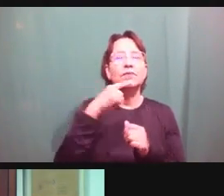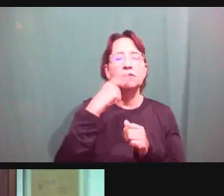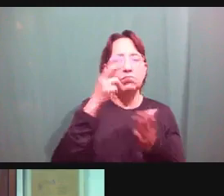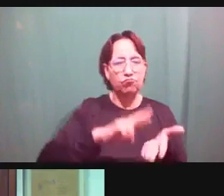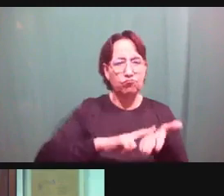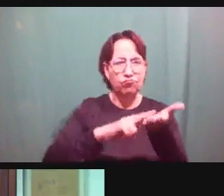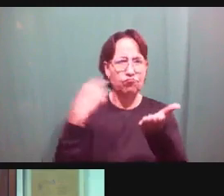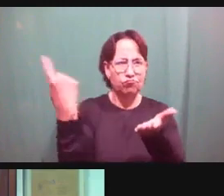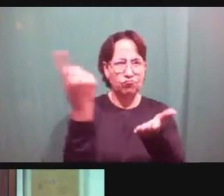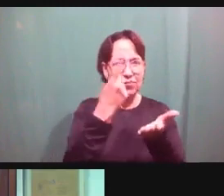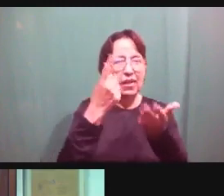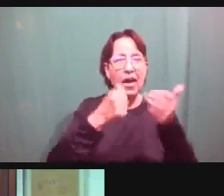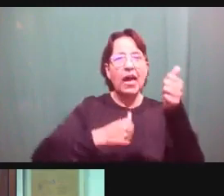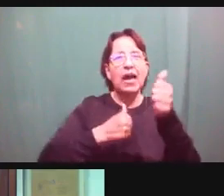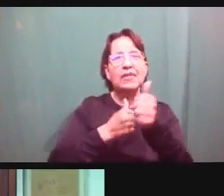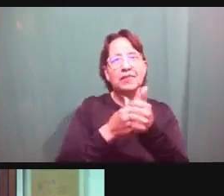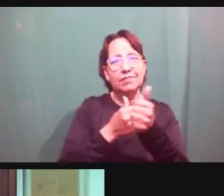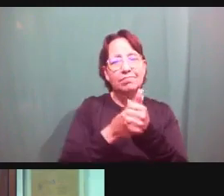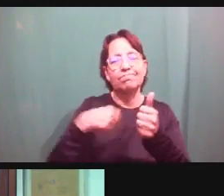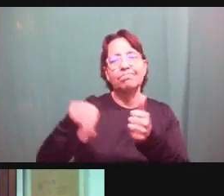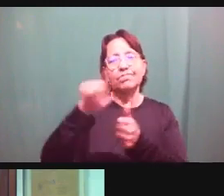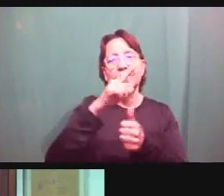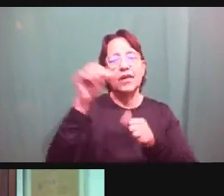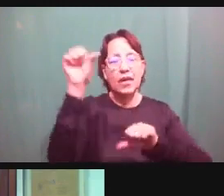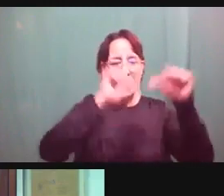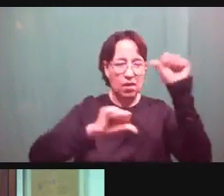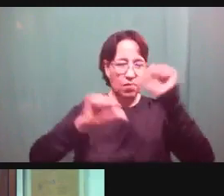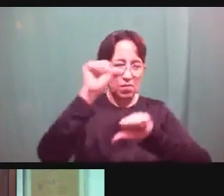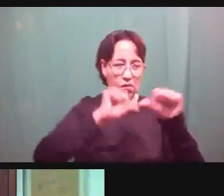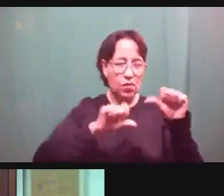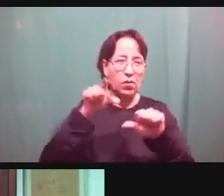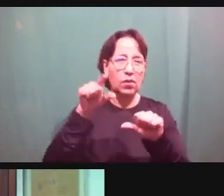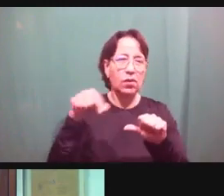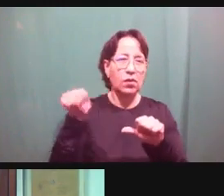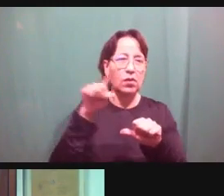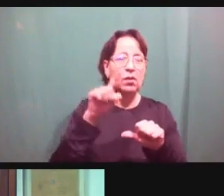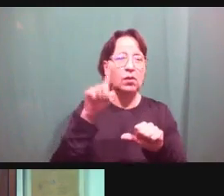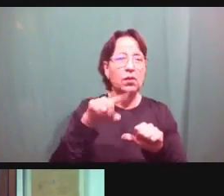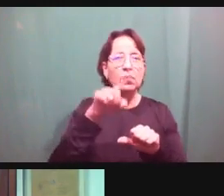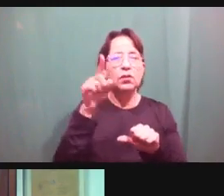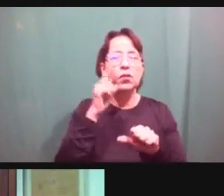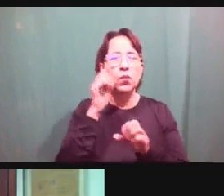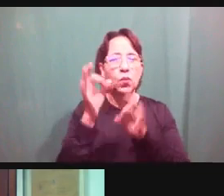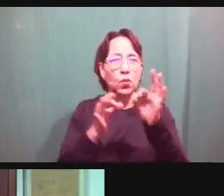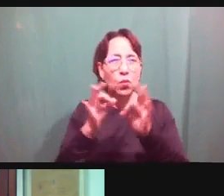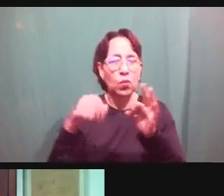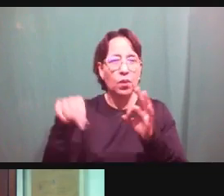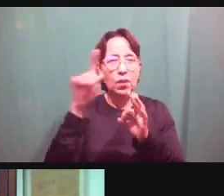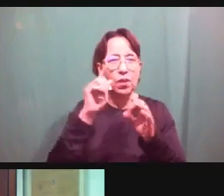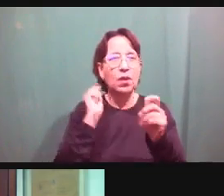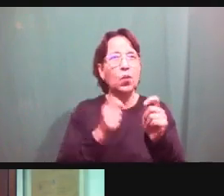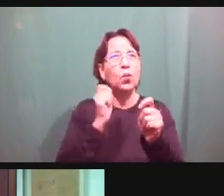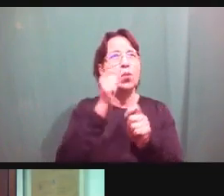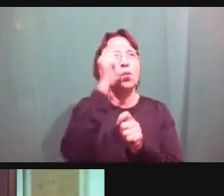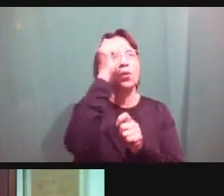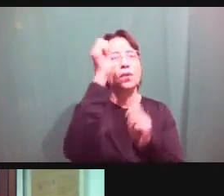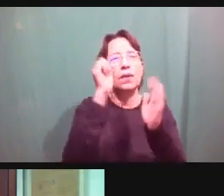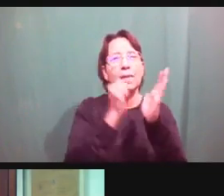Restauración y asesor en el área de química aplicada para los detalles de conservación, escultura,